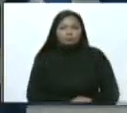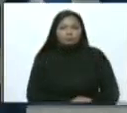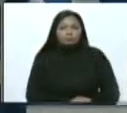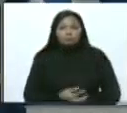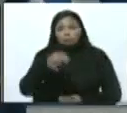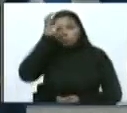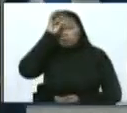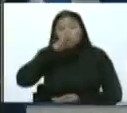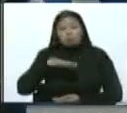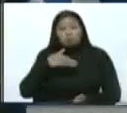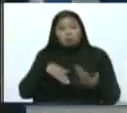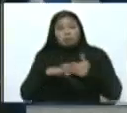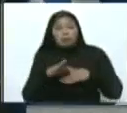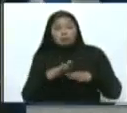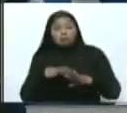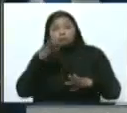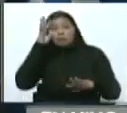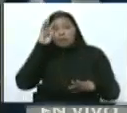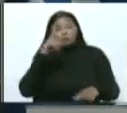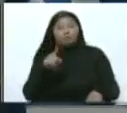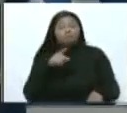sabemos dónde. Grave.